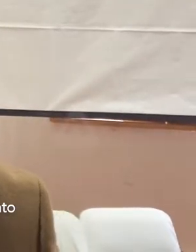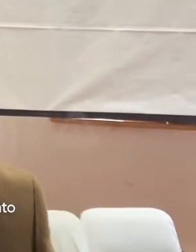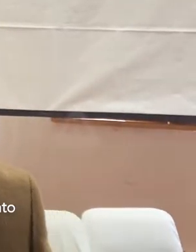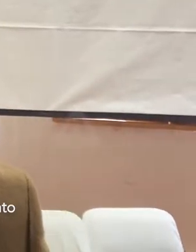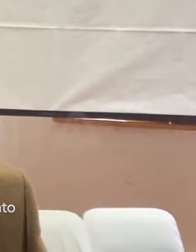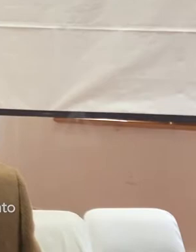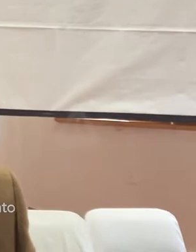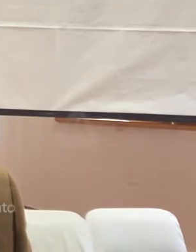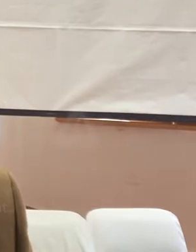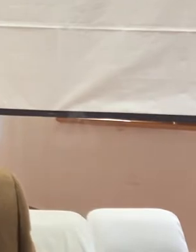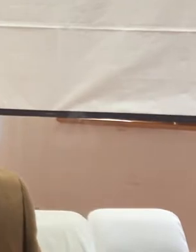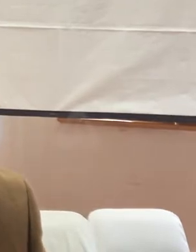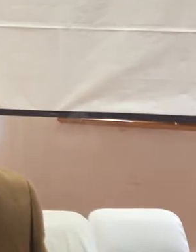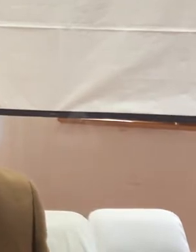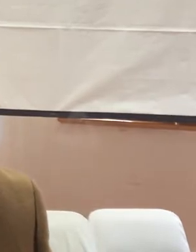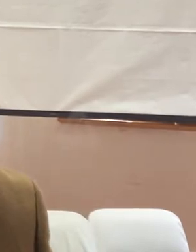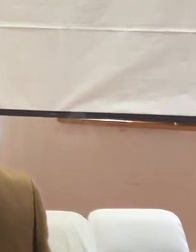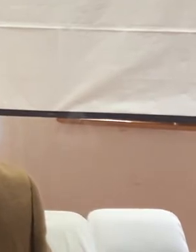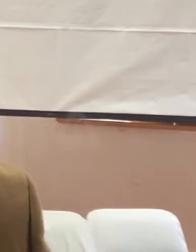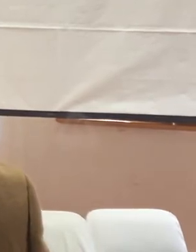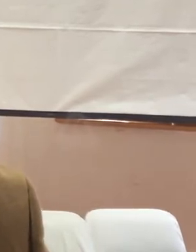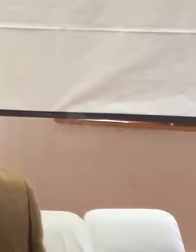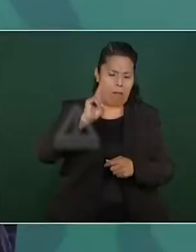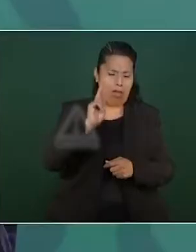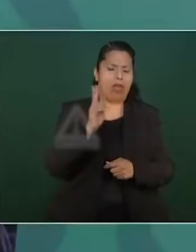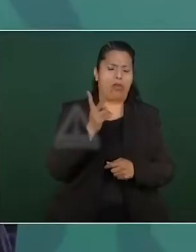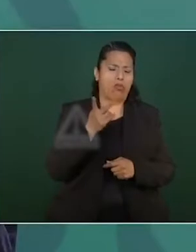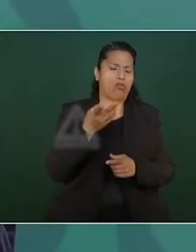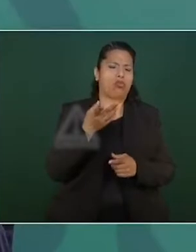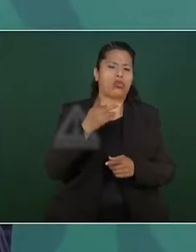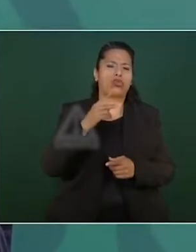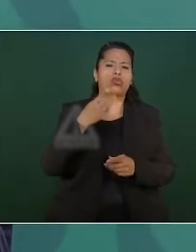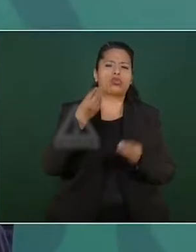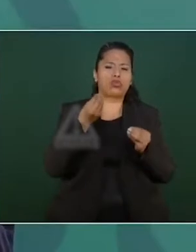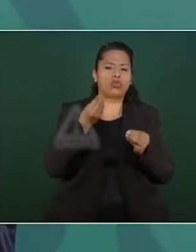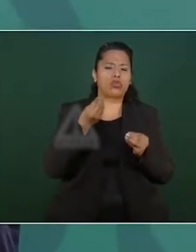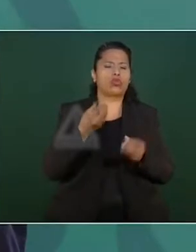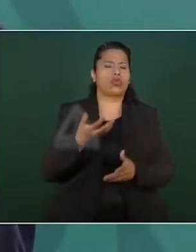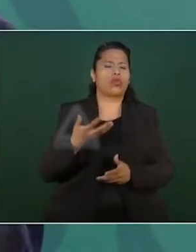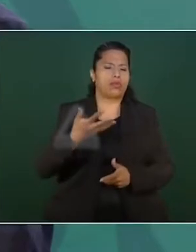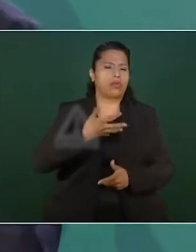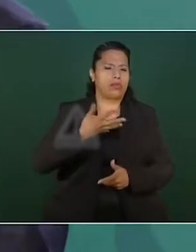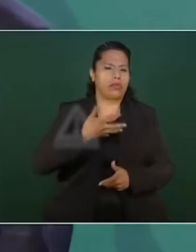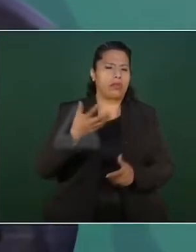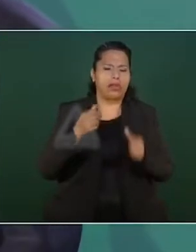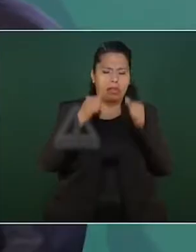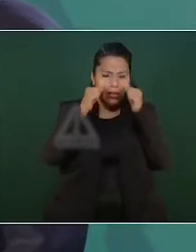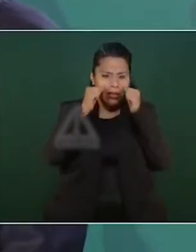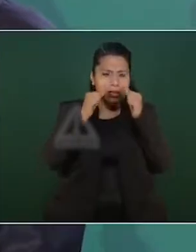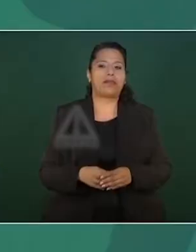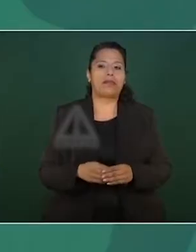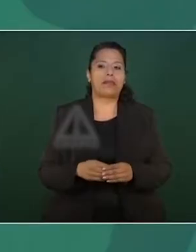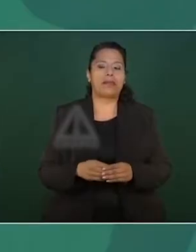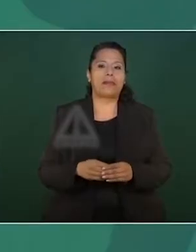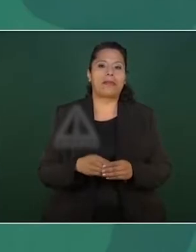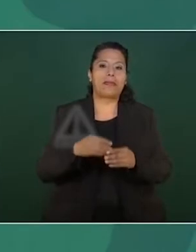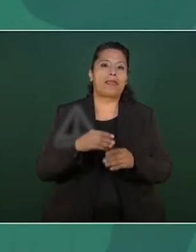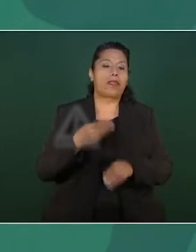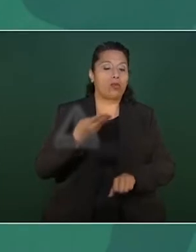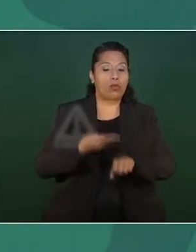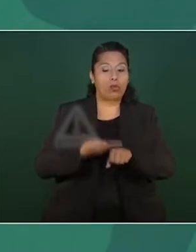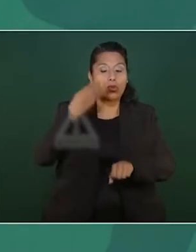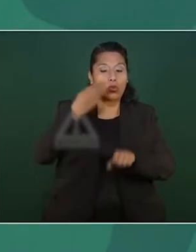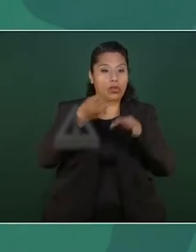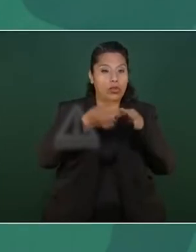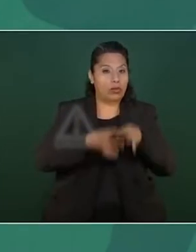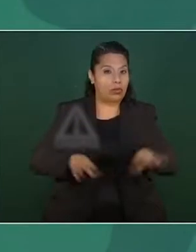grandes afluentes de agua y eso están en el sureste mexicano. El 8 de agosto, el presidente de México, Andrés Manuel López Obrador, dijo en su conferencia de